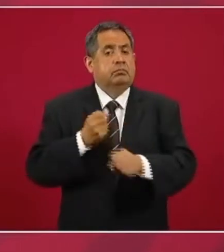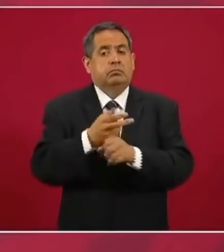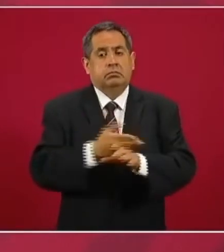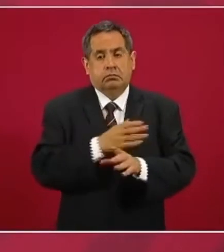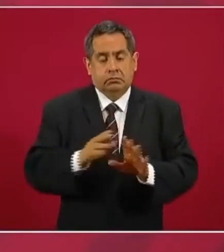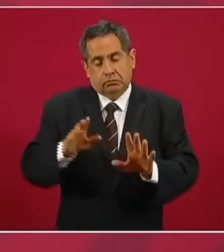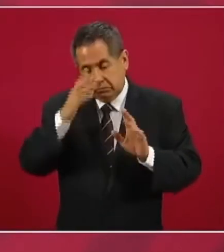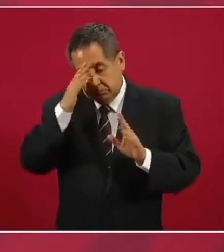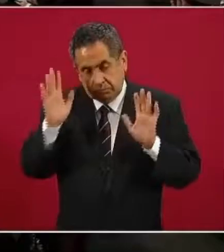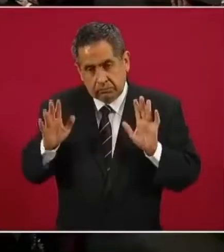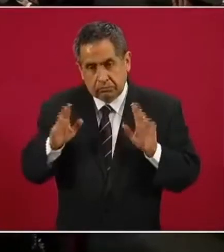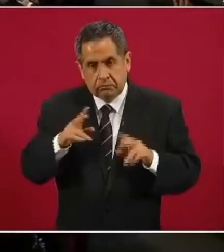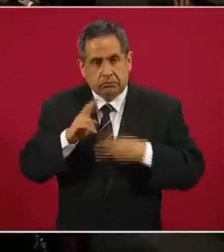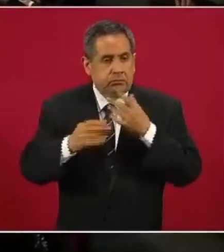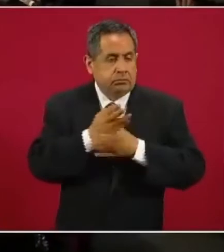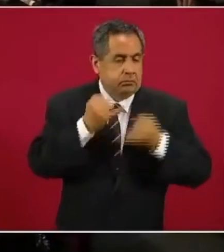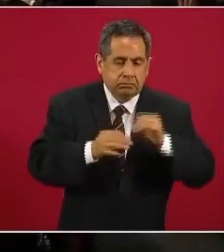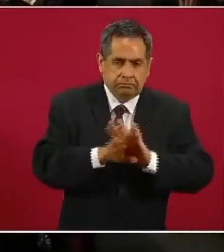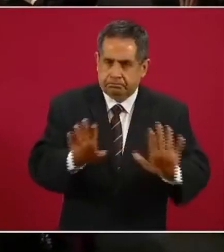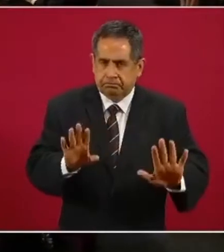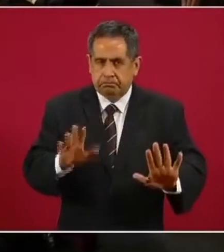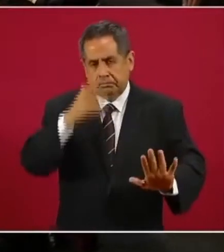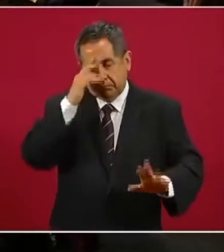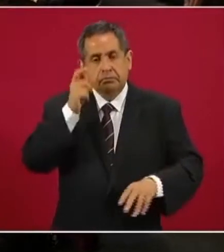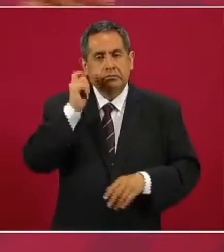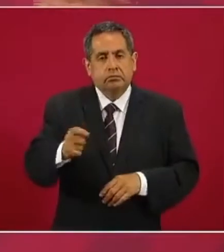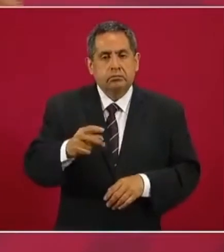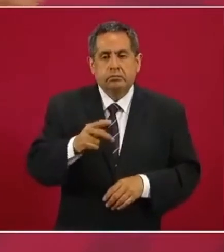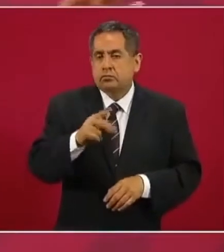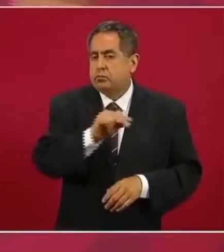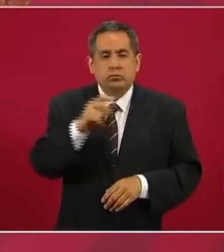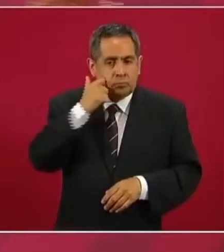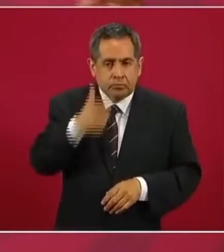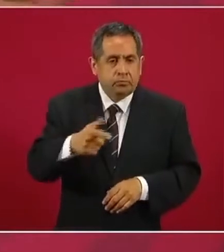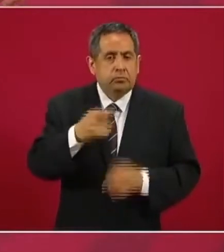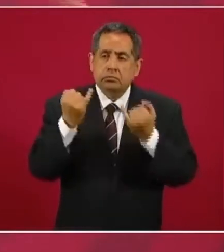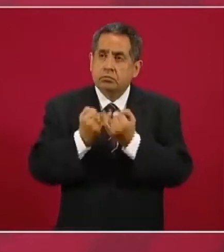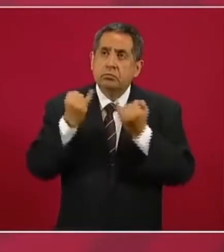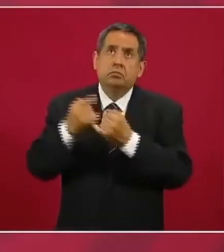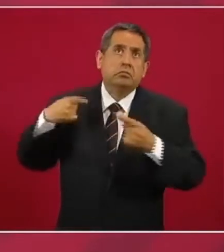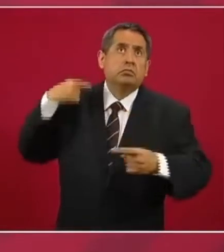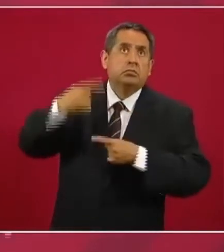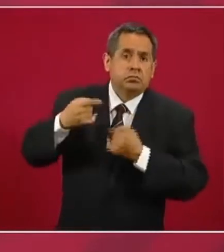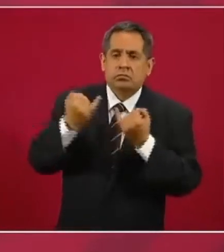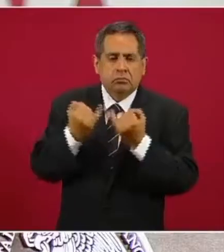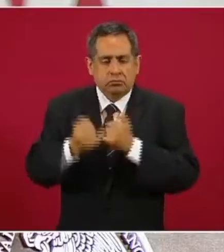No sé, no me voy a meter a juzgar eso. Sencillamente no queremos que sea lo mismo de antes.